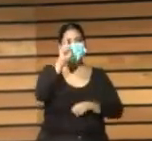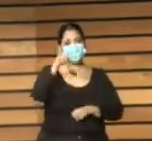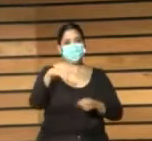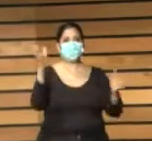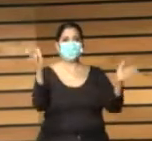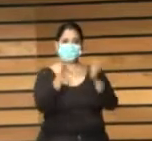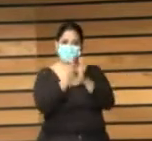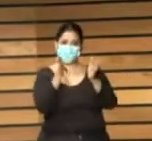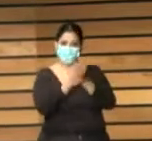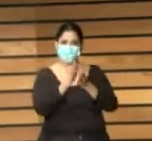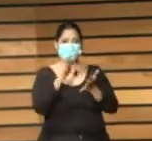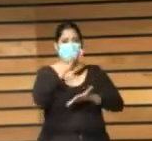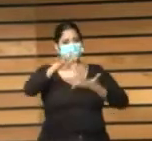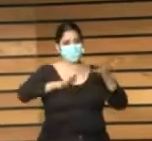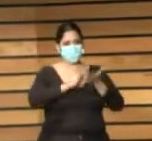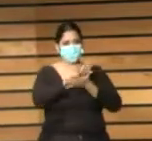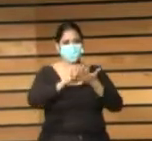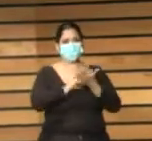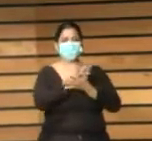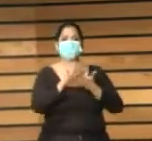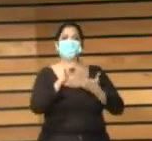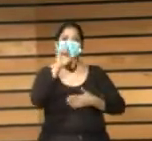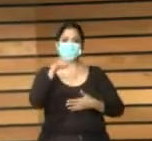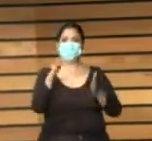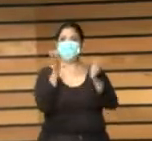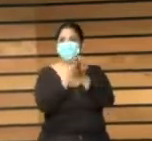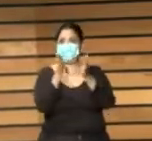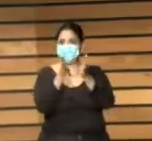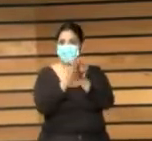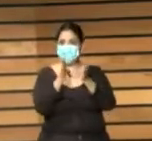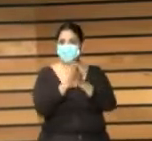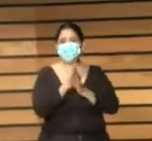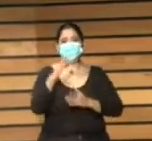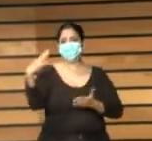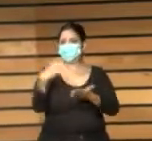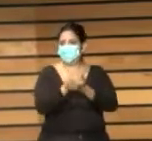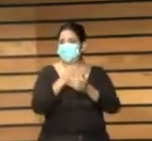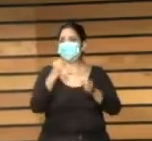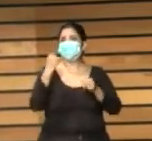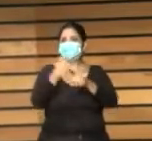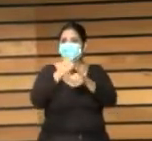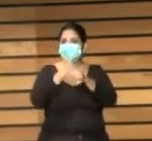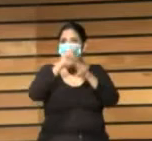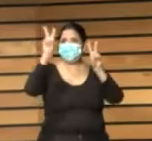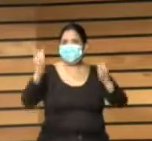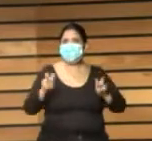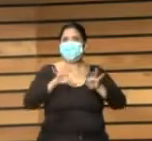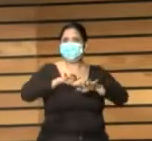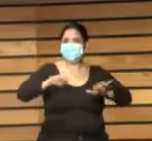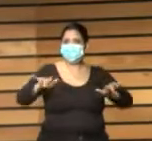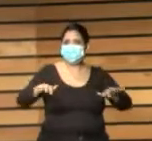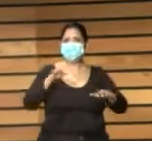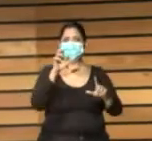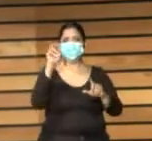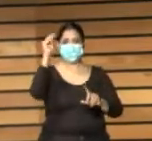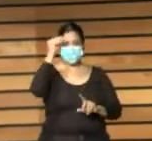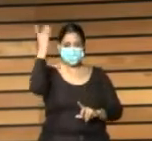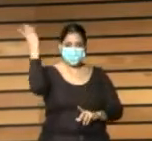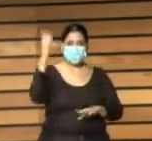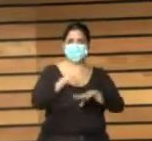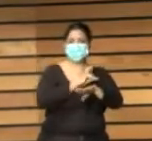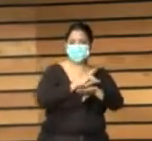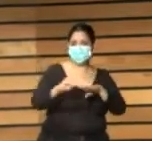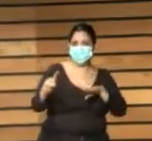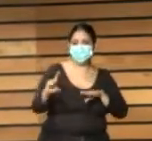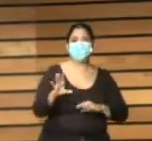con el lenguaje de signos y las compañeras y compañeros que están haciendo todo el trabajo telemático, digital, para que no solo quienes estáis aquí,